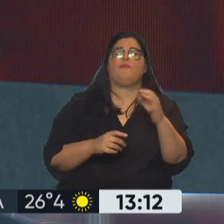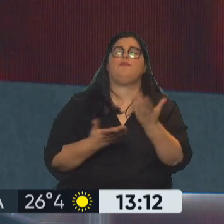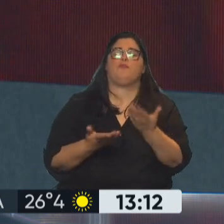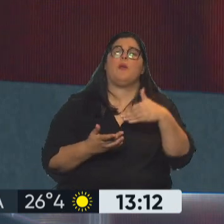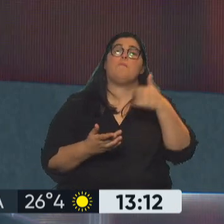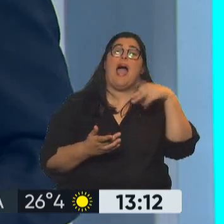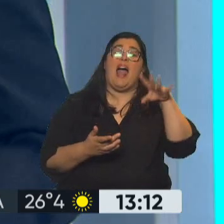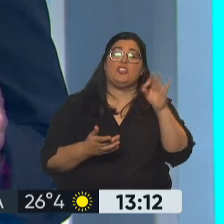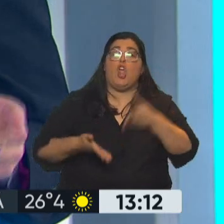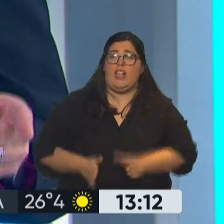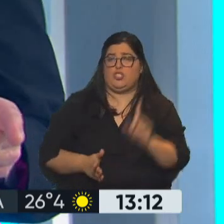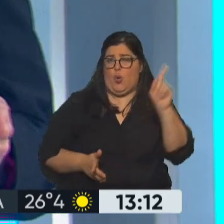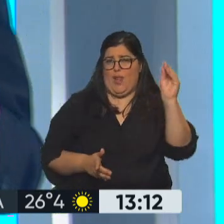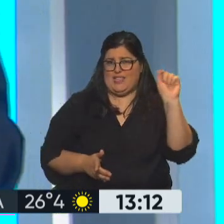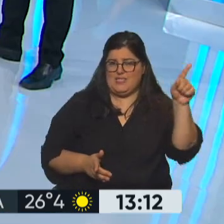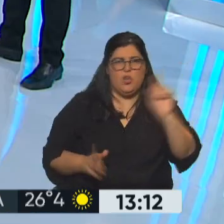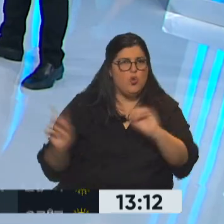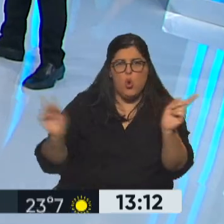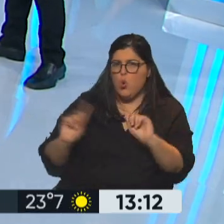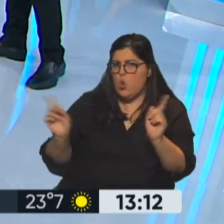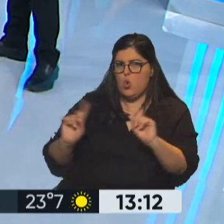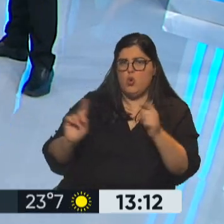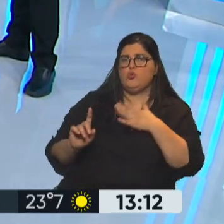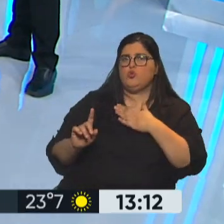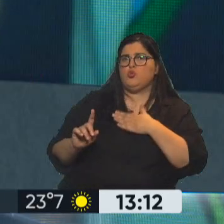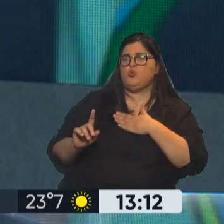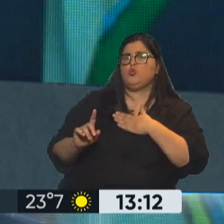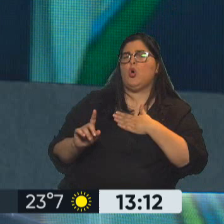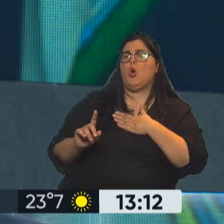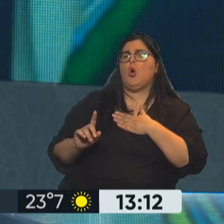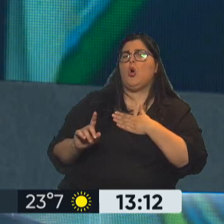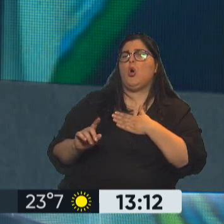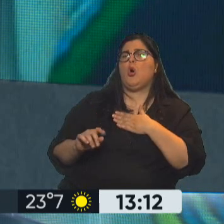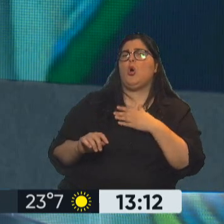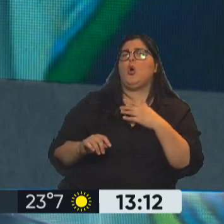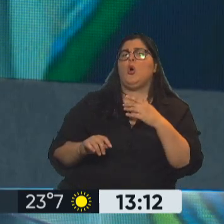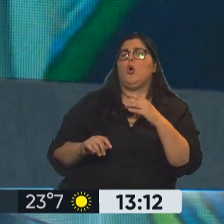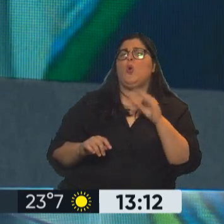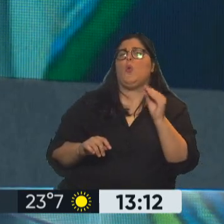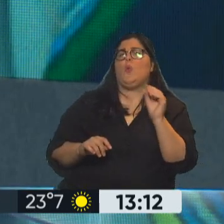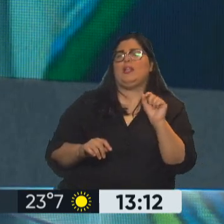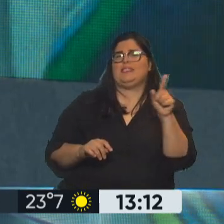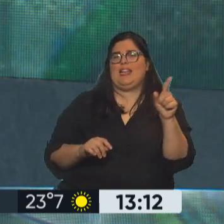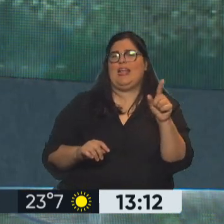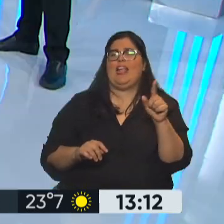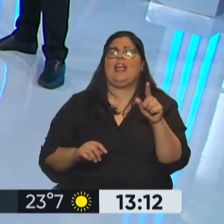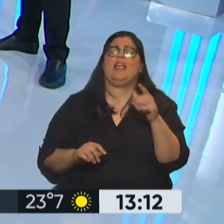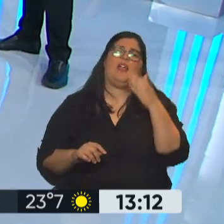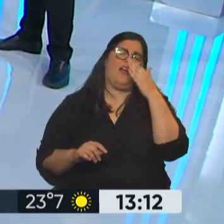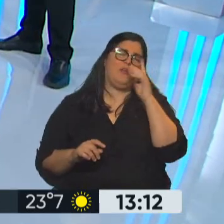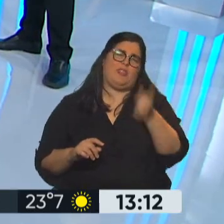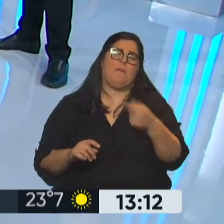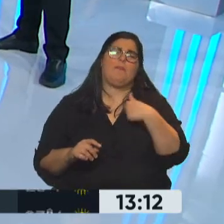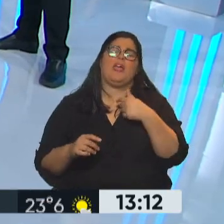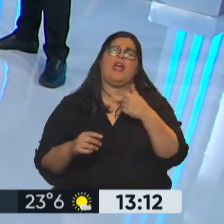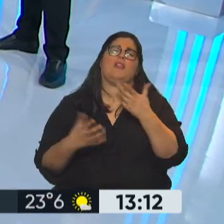Marcio nació en Brasil, también fue corresponsal sí, en Brasil. yo soy de la versión brasileña de RFI. Bien. ¿Sí? Después colaboro con el Estado